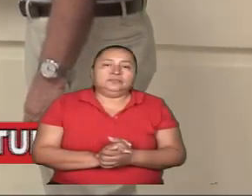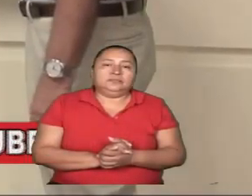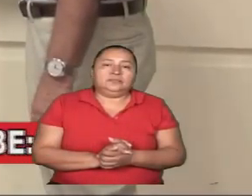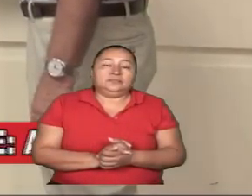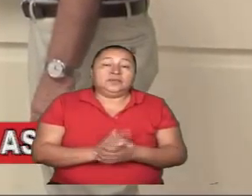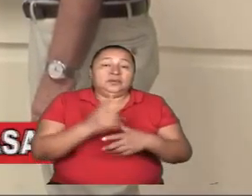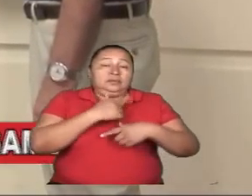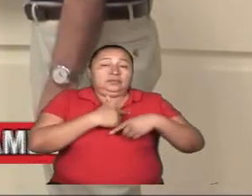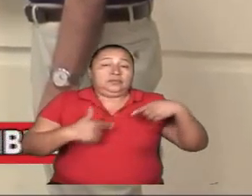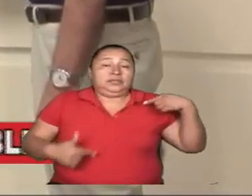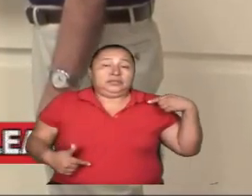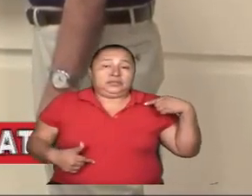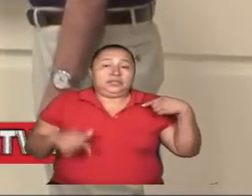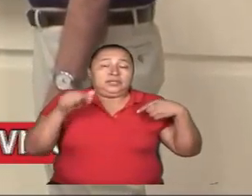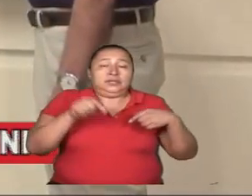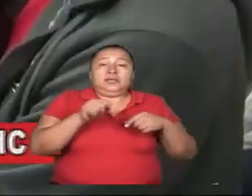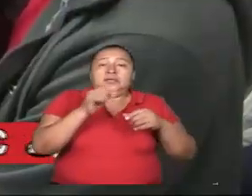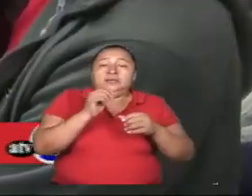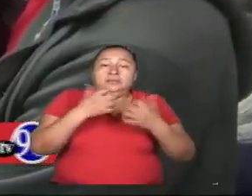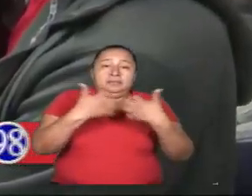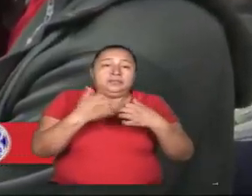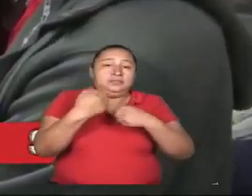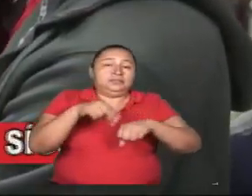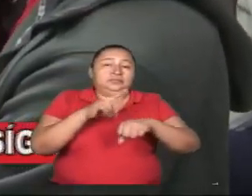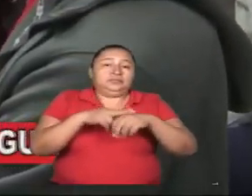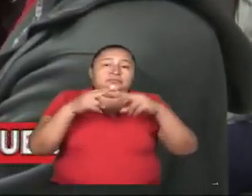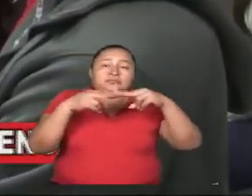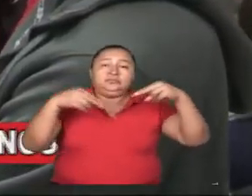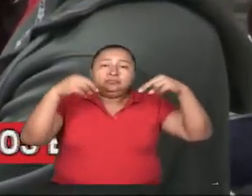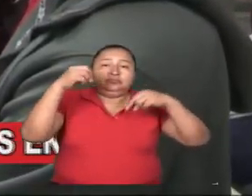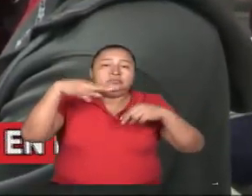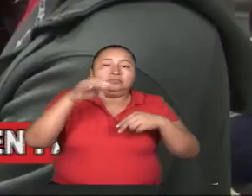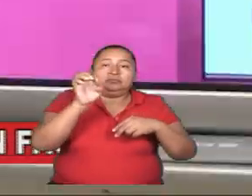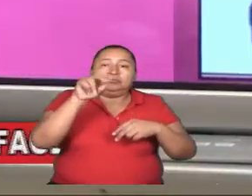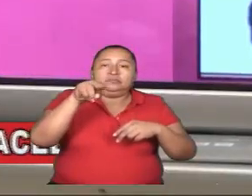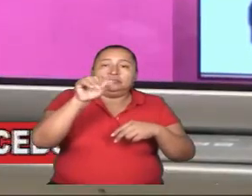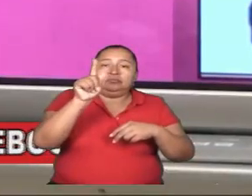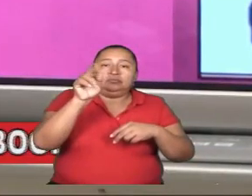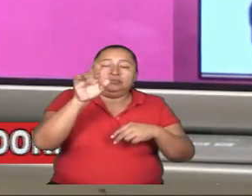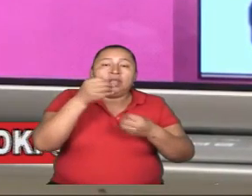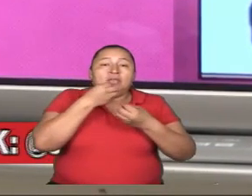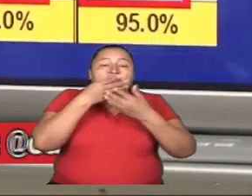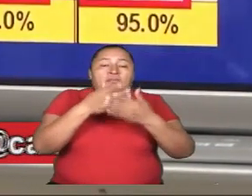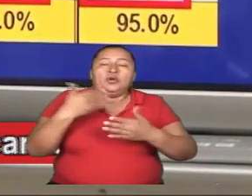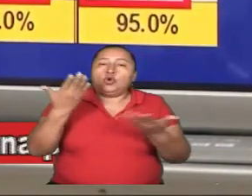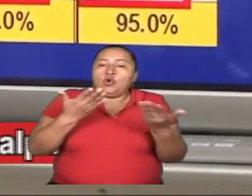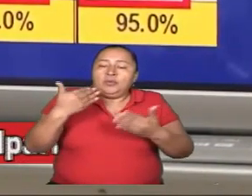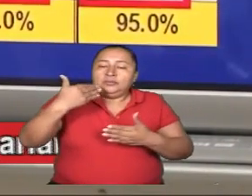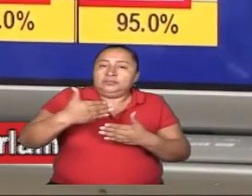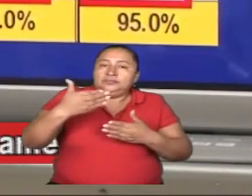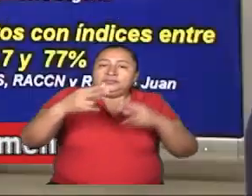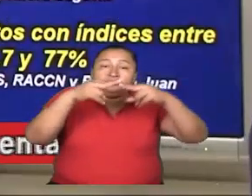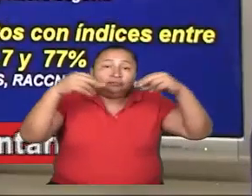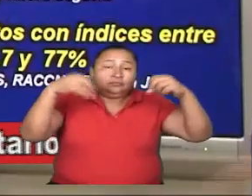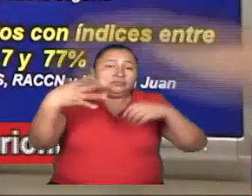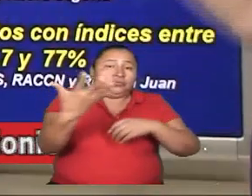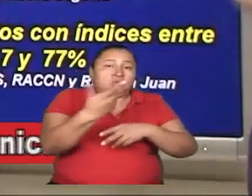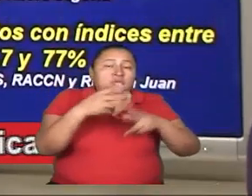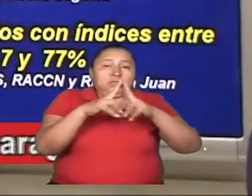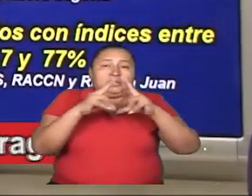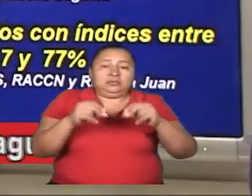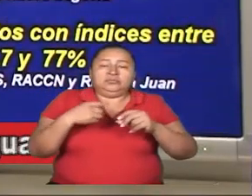El presidente ejecutivo de la Empresa Nacional de Transmisión Eléctrica, Enatrel, dio a conocer el avance en electrificación en todo el territorio